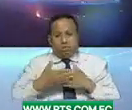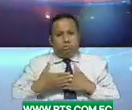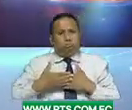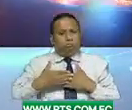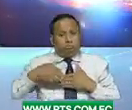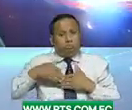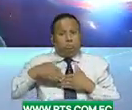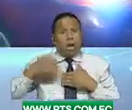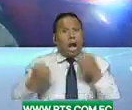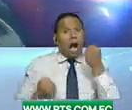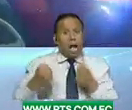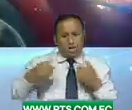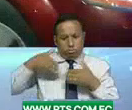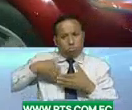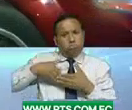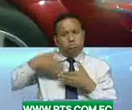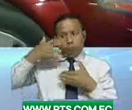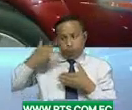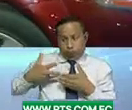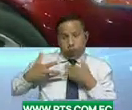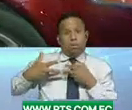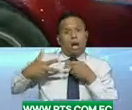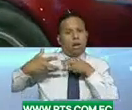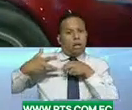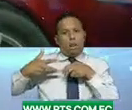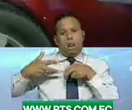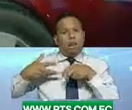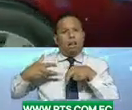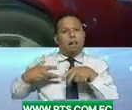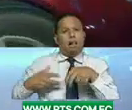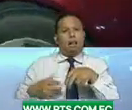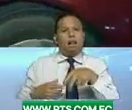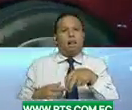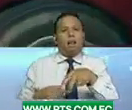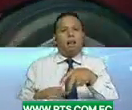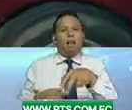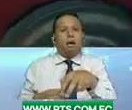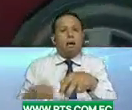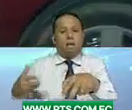van a pie y el vehículo que los trae retorna.